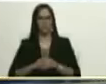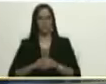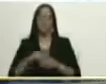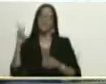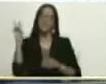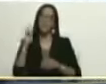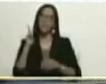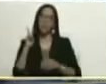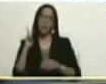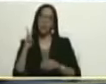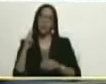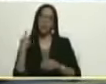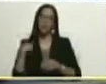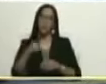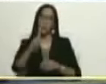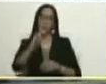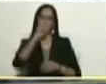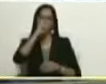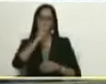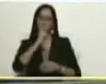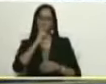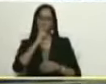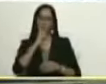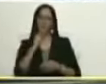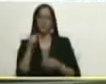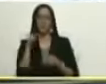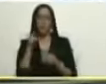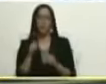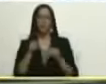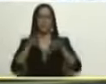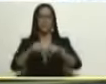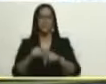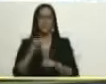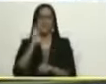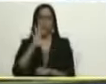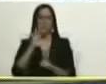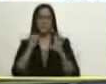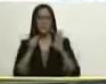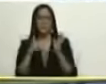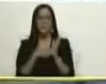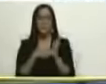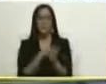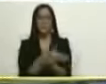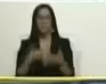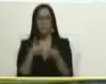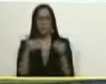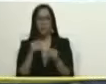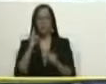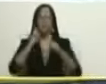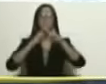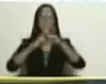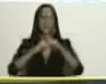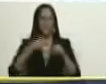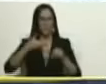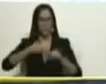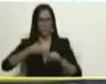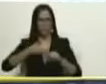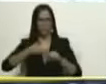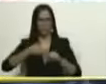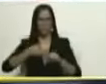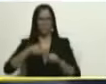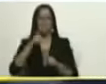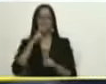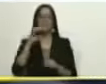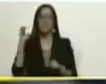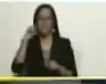Venezuela pasó de un año de un ingreso de 56 mil millones de dólares por petróleo, 100